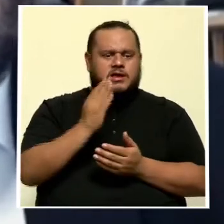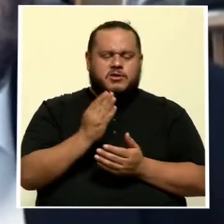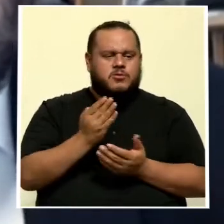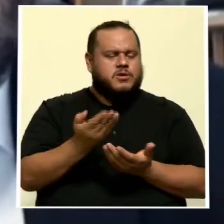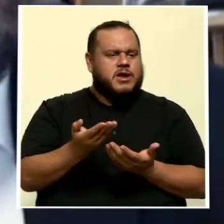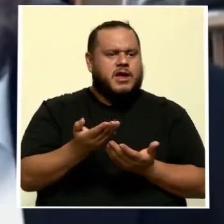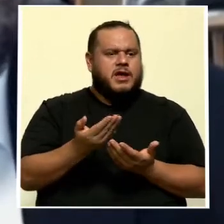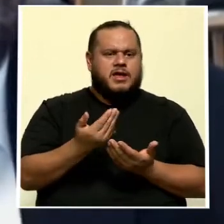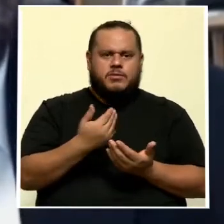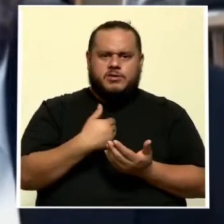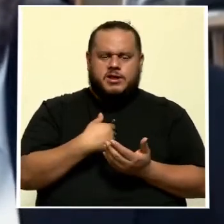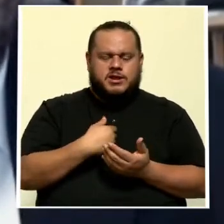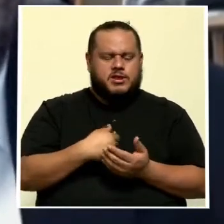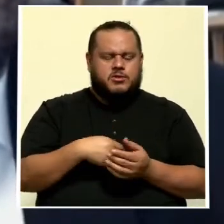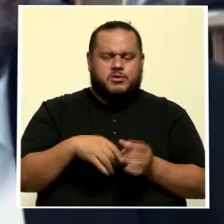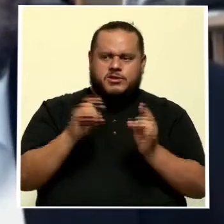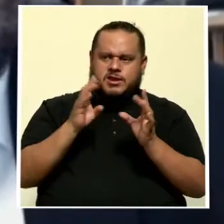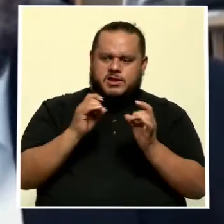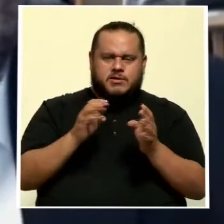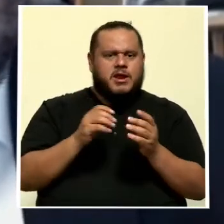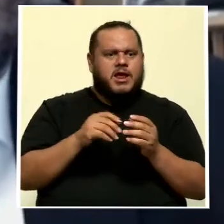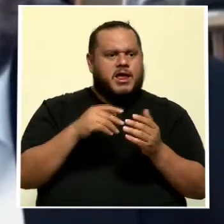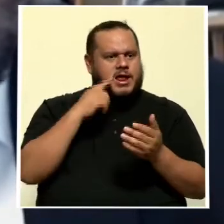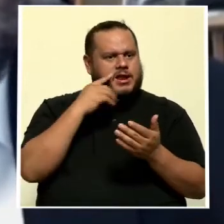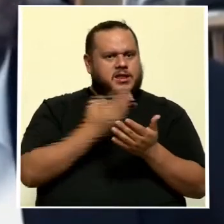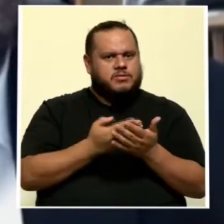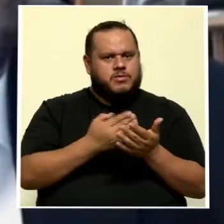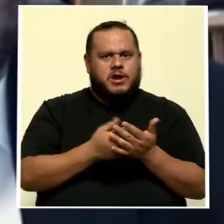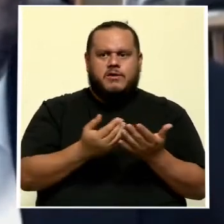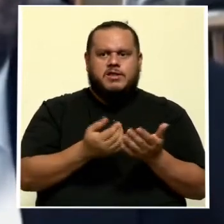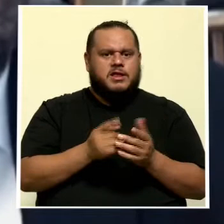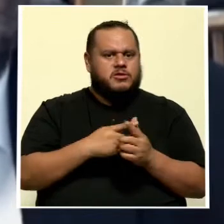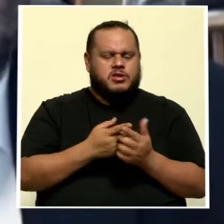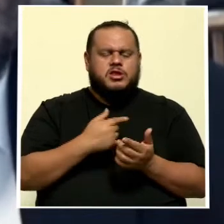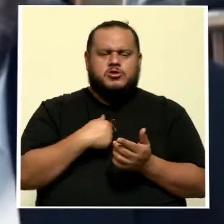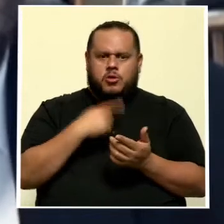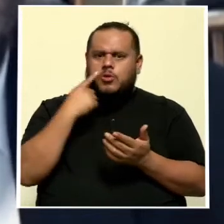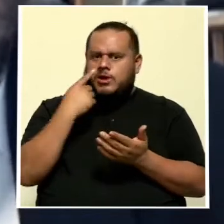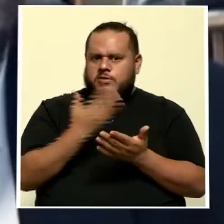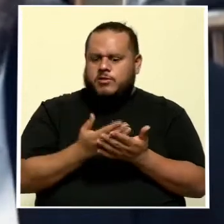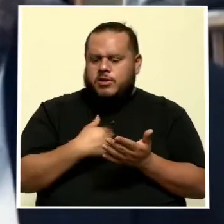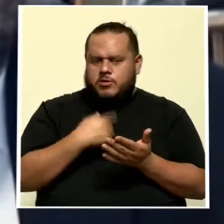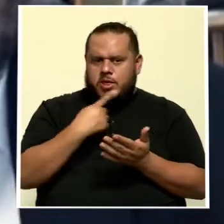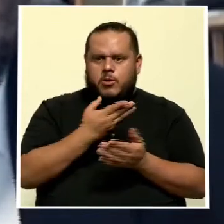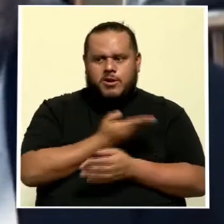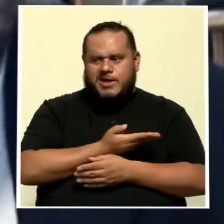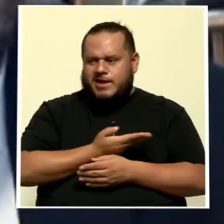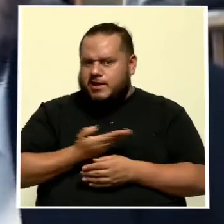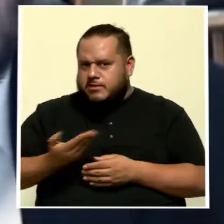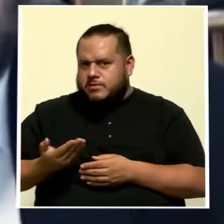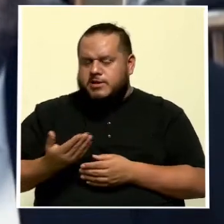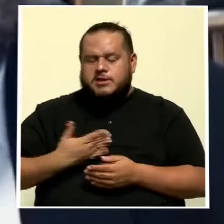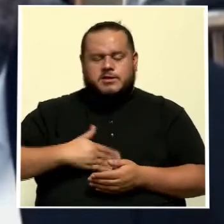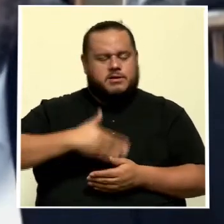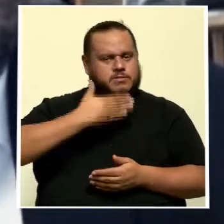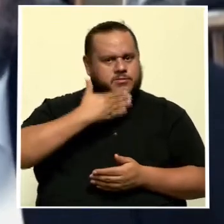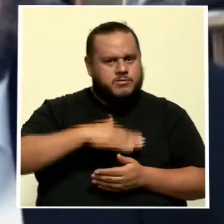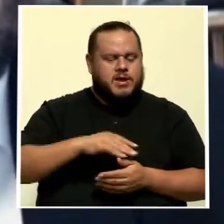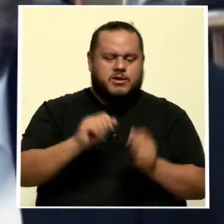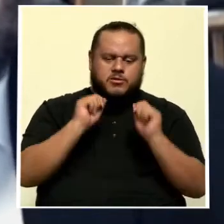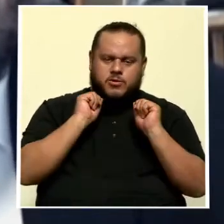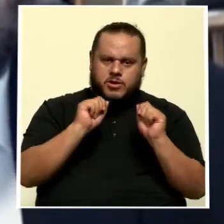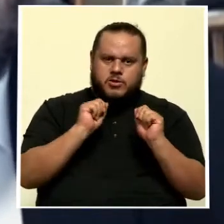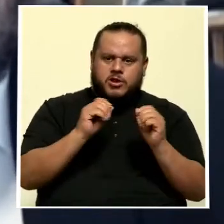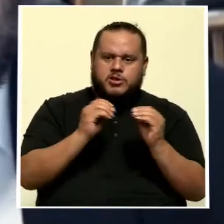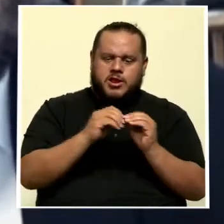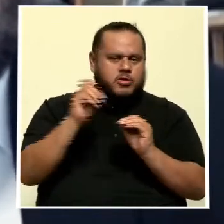tan mal en las pruebas PISA. Entonces, a las pruebas me remito con que las cosas están muy, pero muy mal, con la educación de los